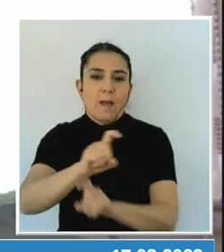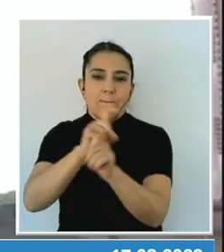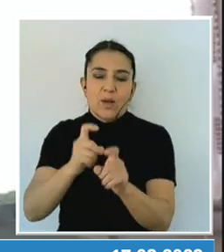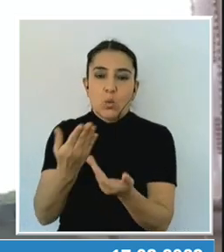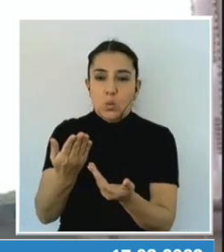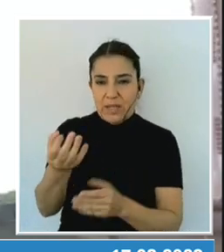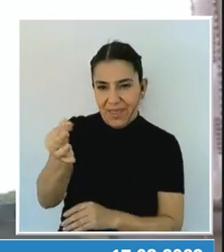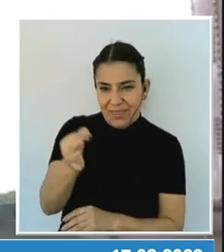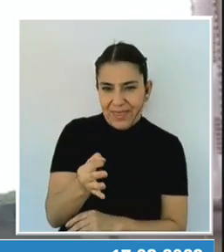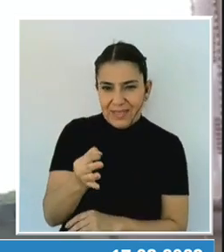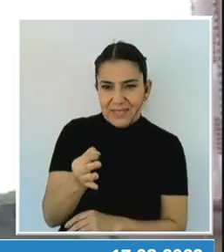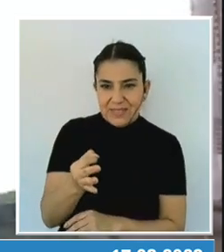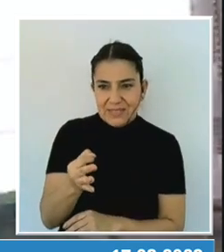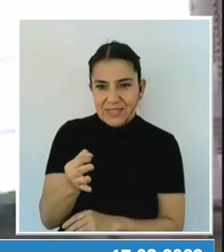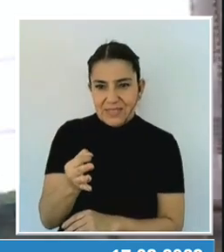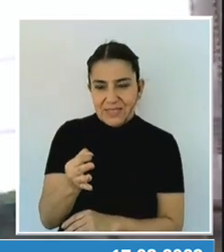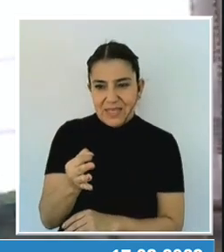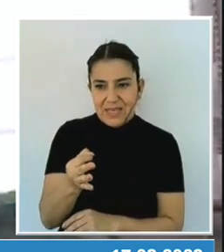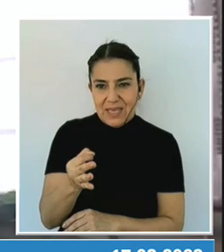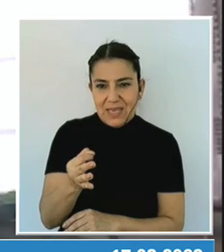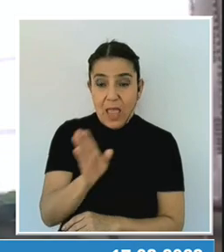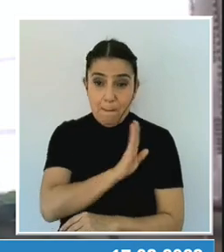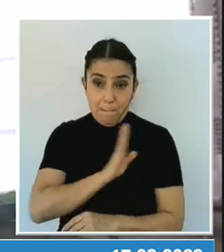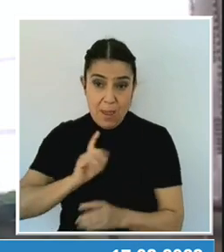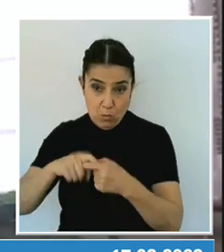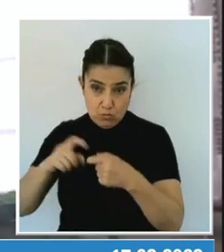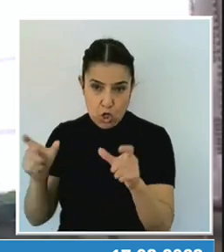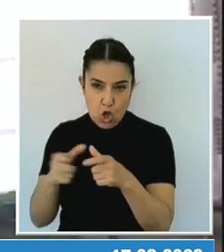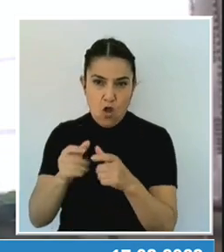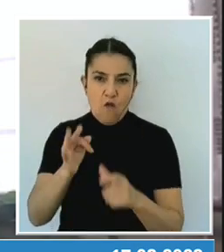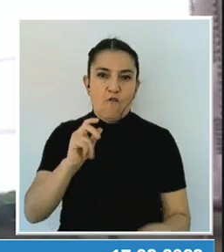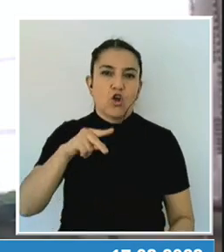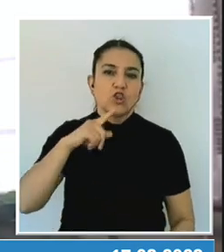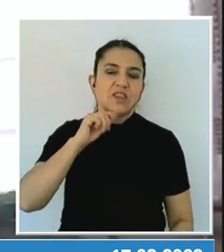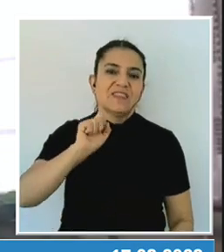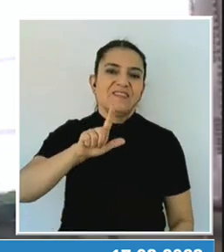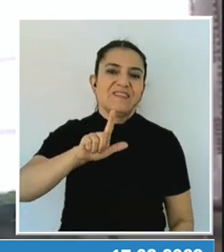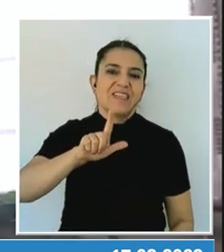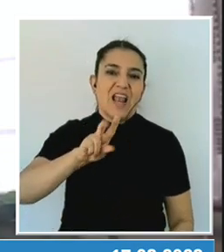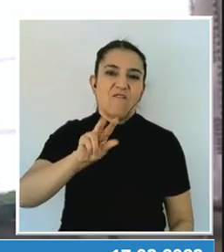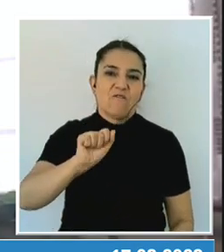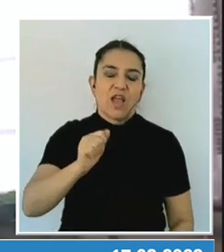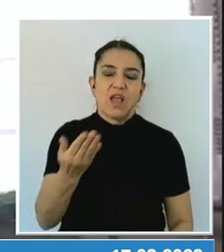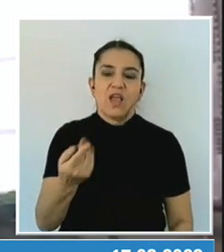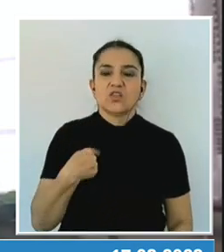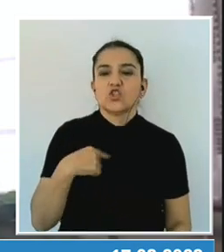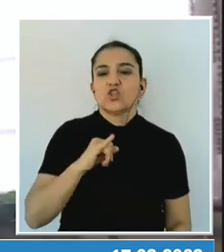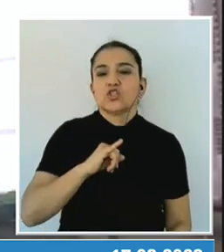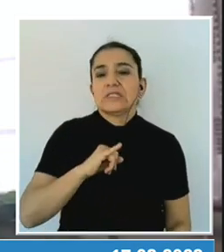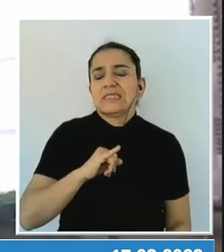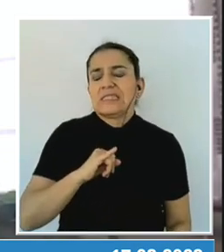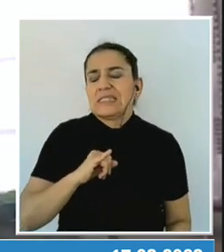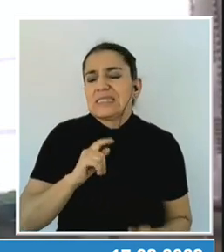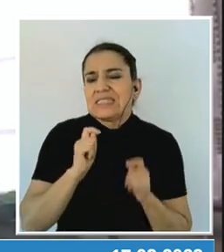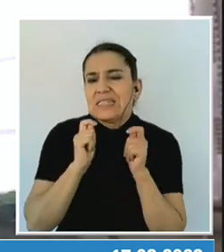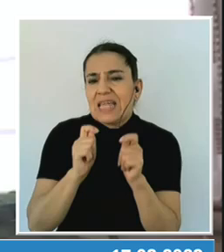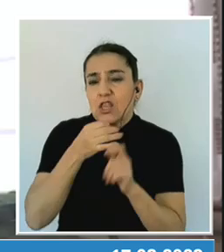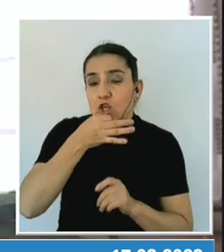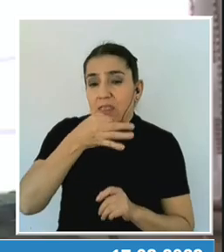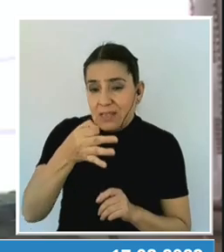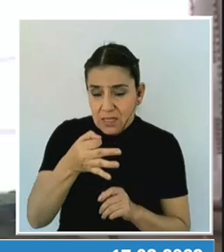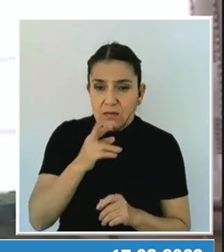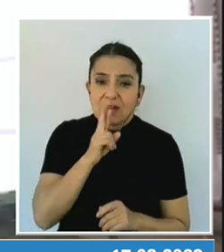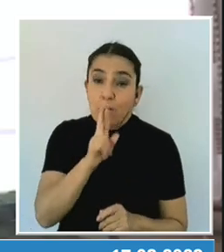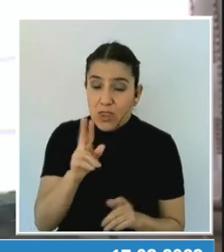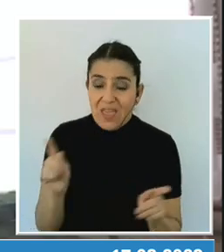el comisionado Frontaura, ¿no? Que quizás yo trato siempre de ser muy breve porque me interesa más